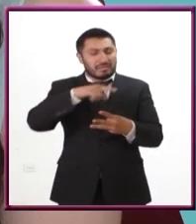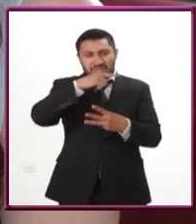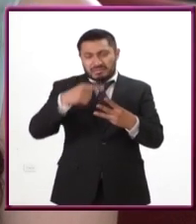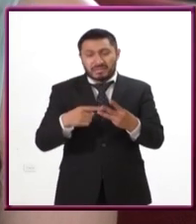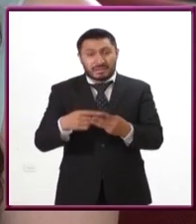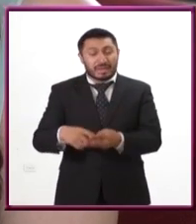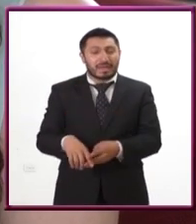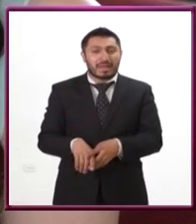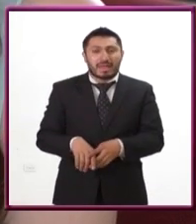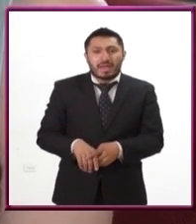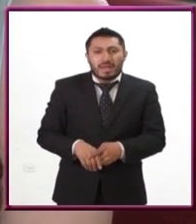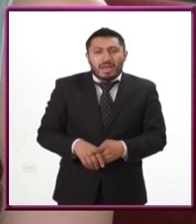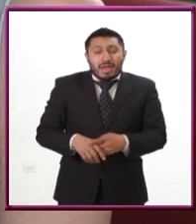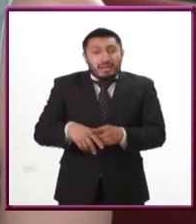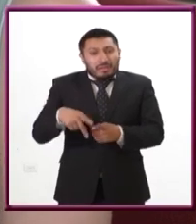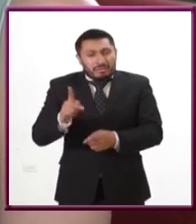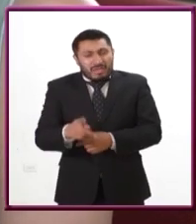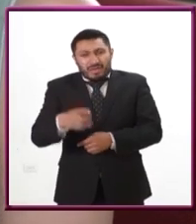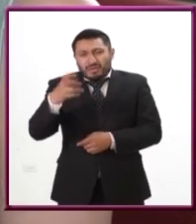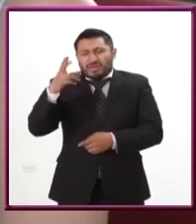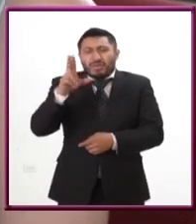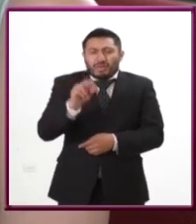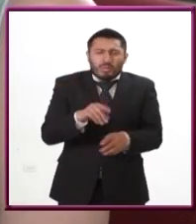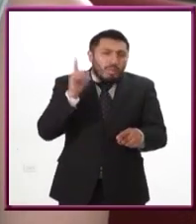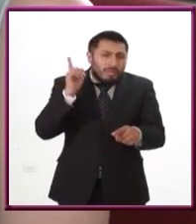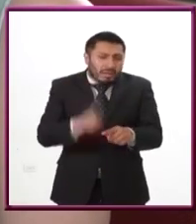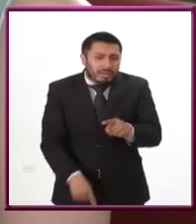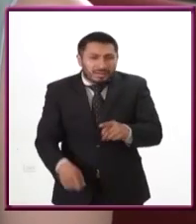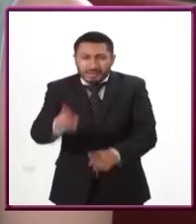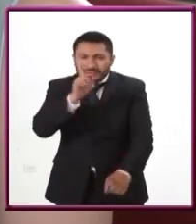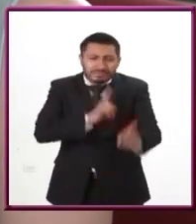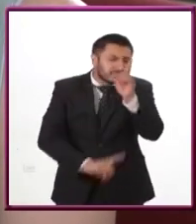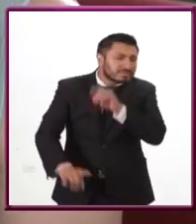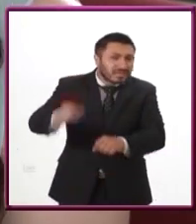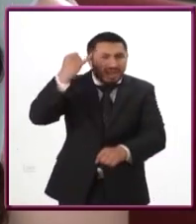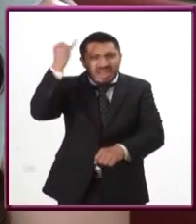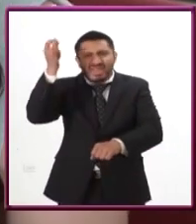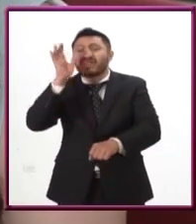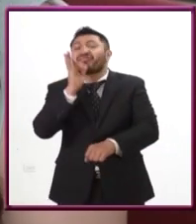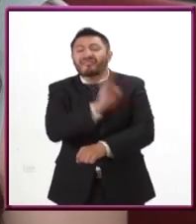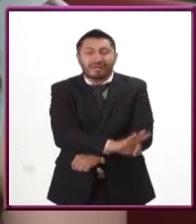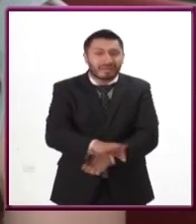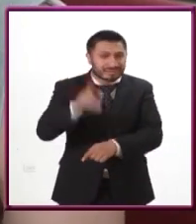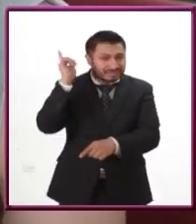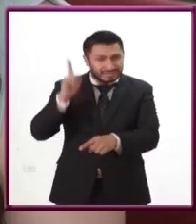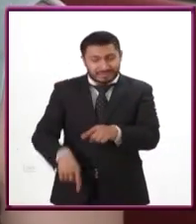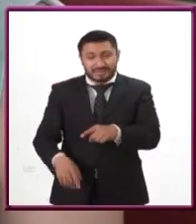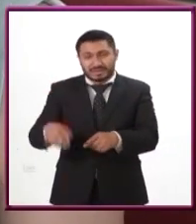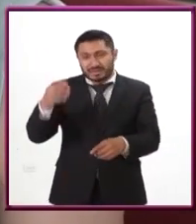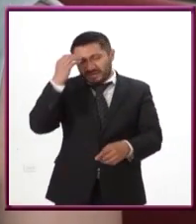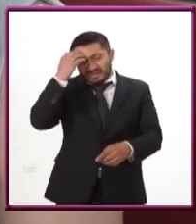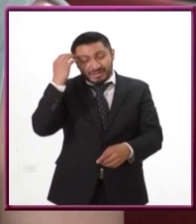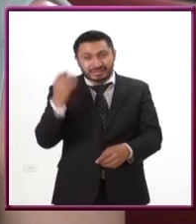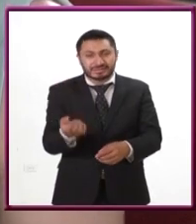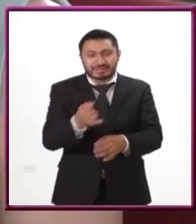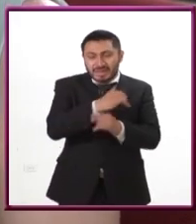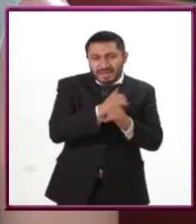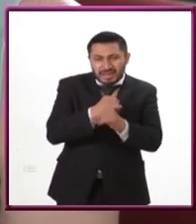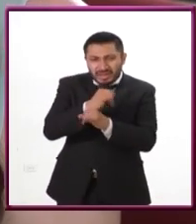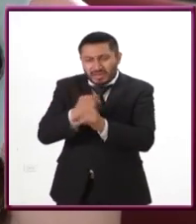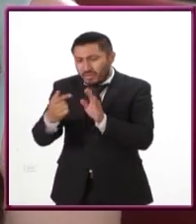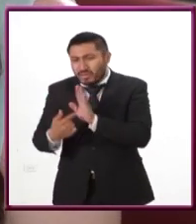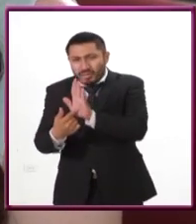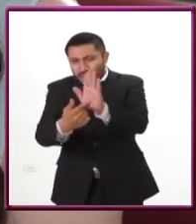para no caer en clichés o romantizar esta condición al tratar de describirla, vamos a conocer algunos extractos del texto